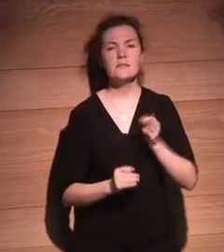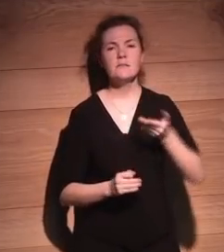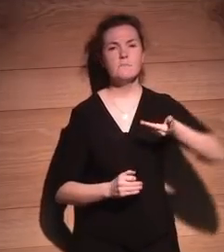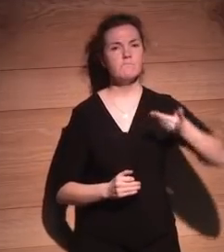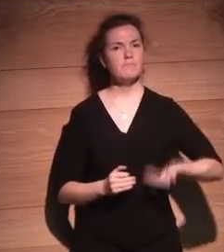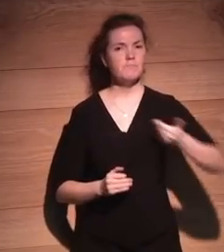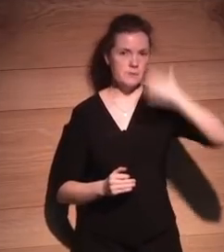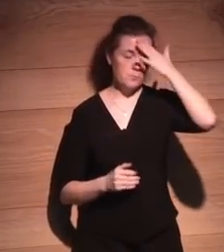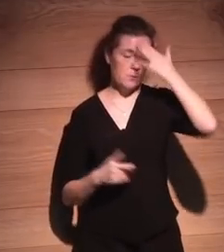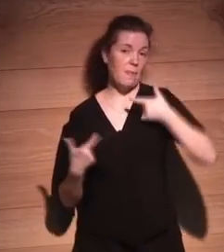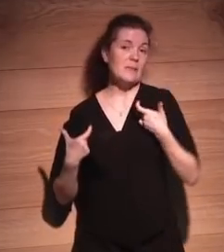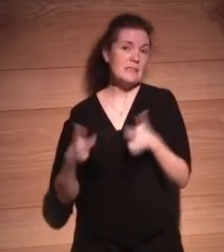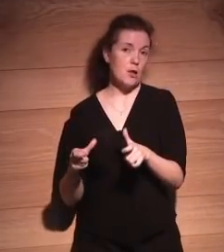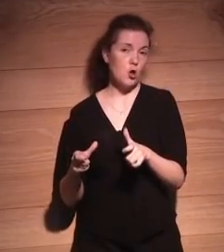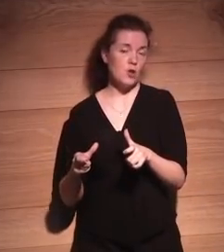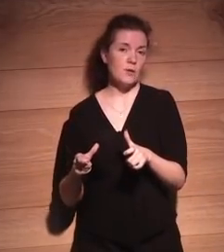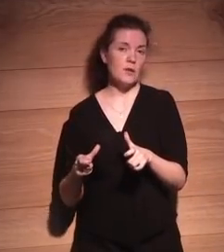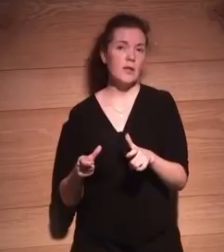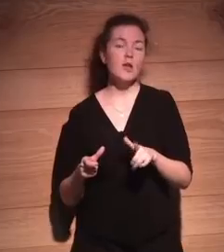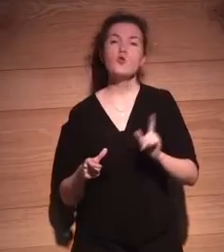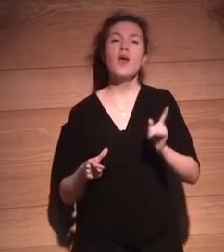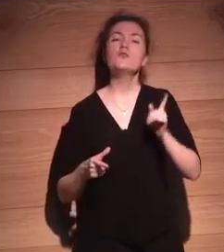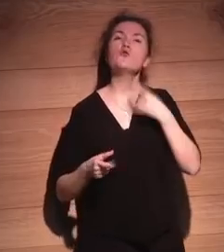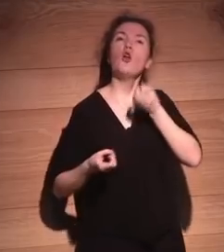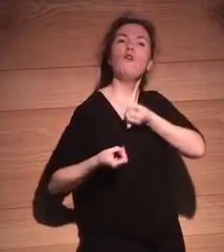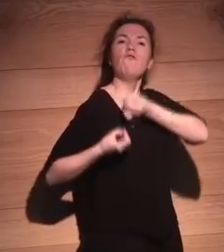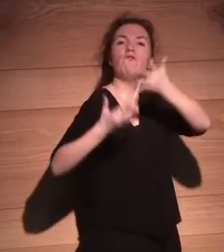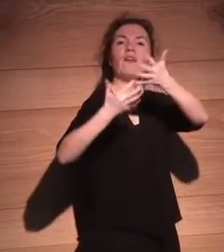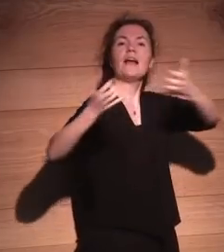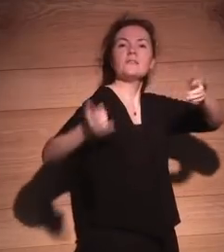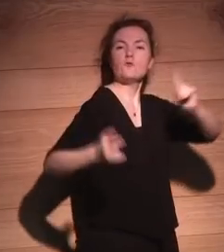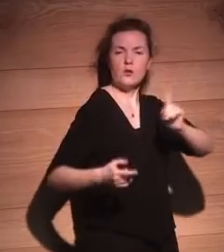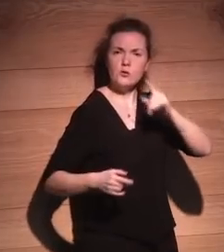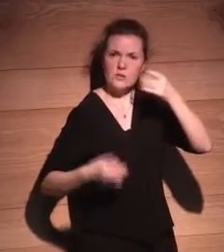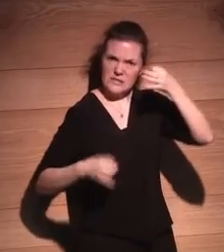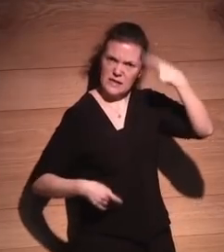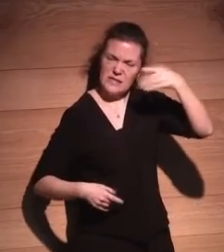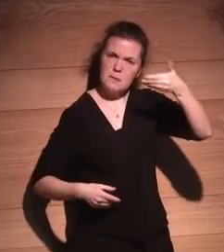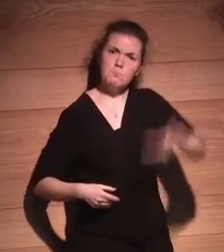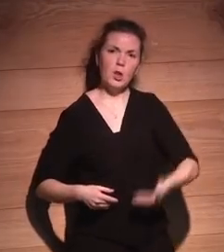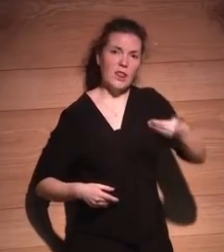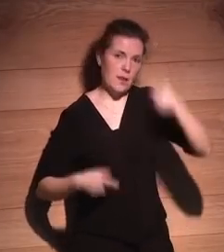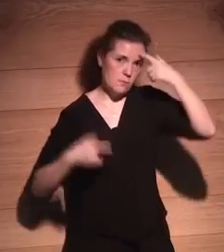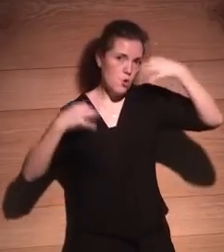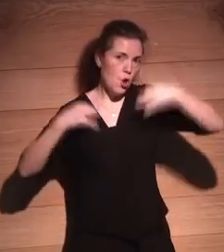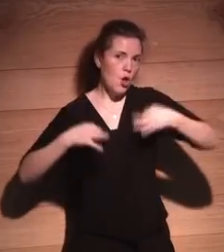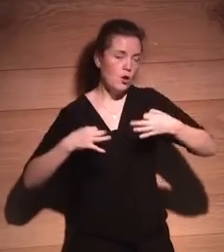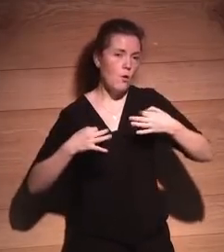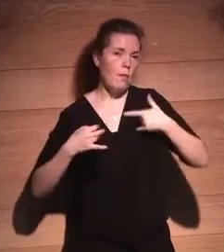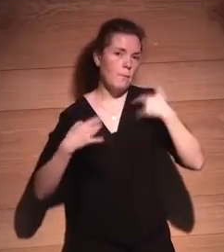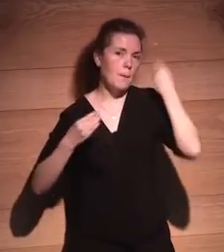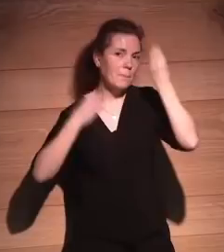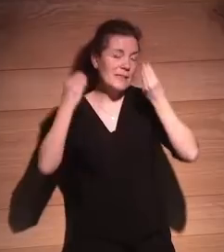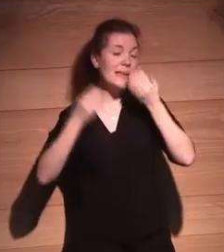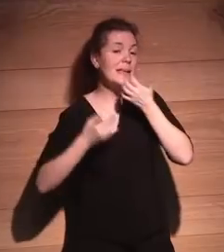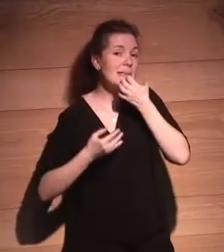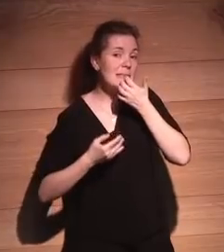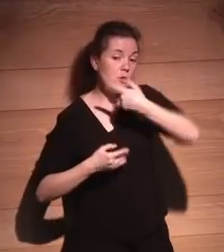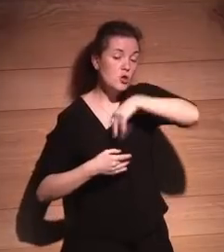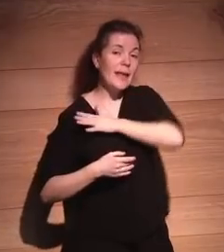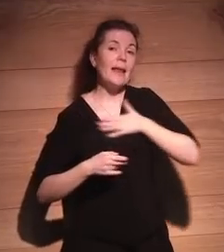sector. Y creo que no es una declaración sin más, creo que es importante y creo que es de bastante sentido común pensar que si